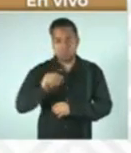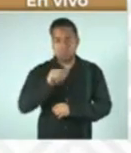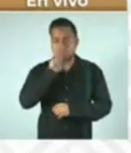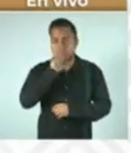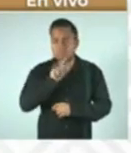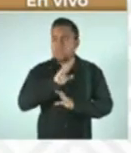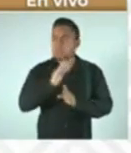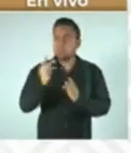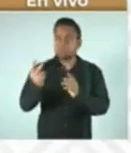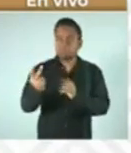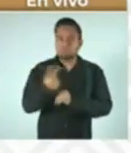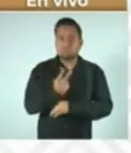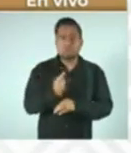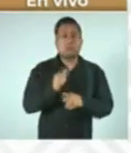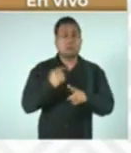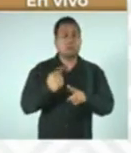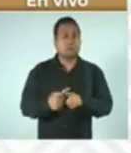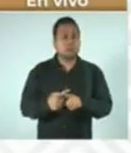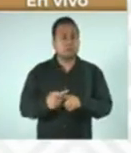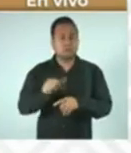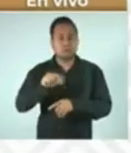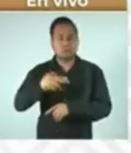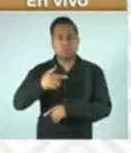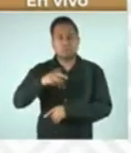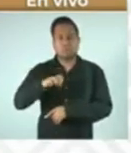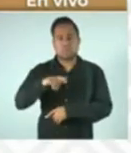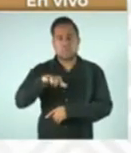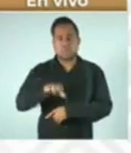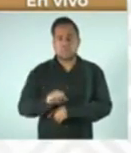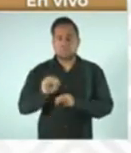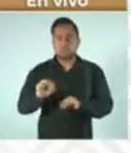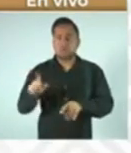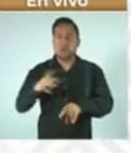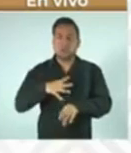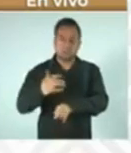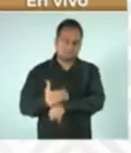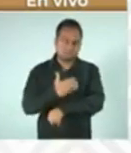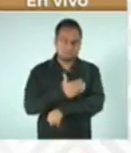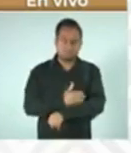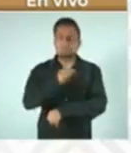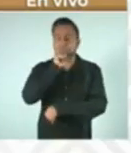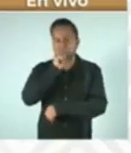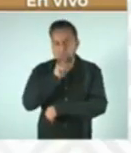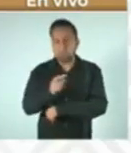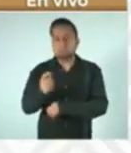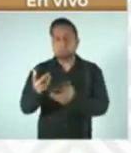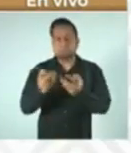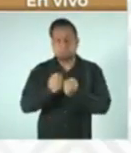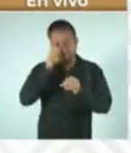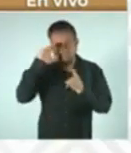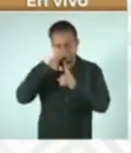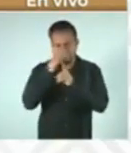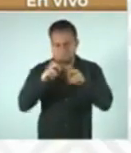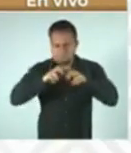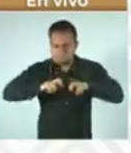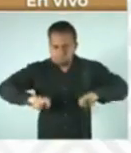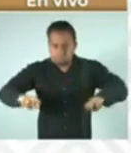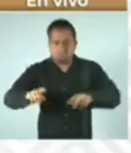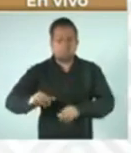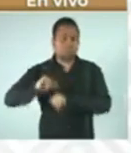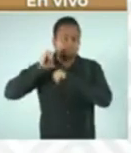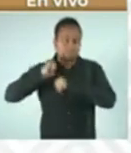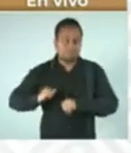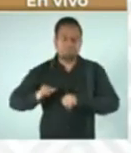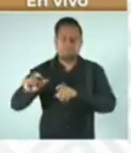recibimos a la ciudadana Ángeles, que vino acompañada también, estuvo en la comisión que integraron las